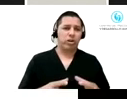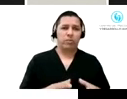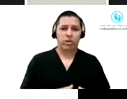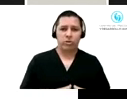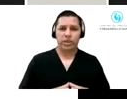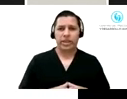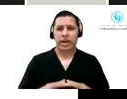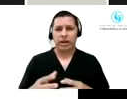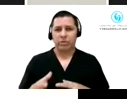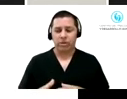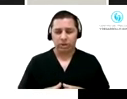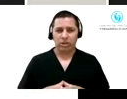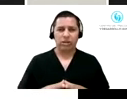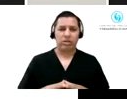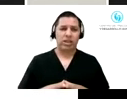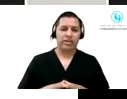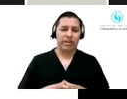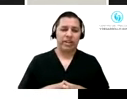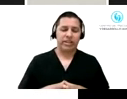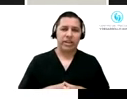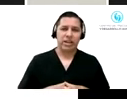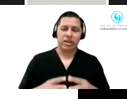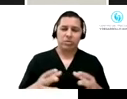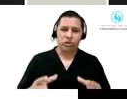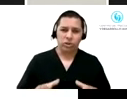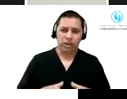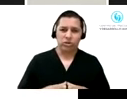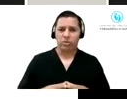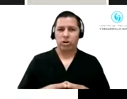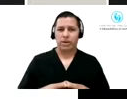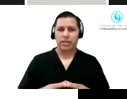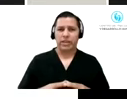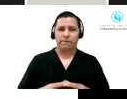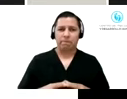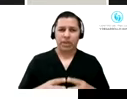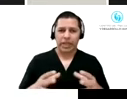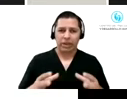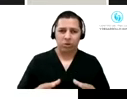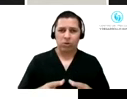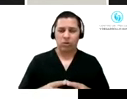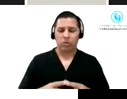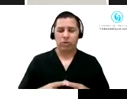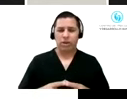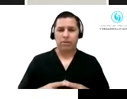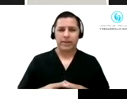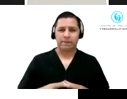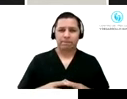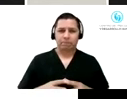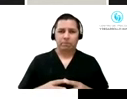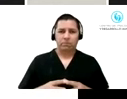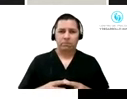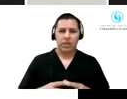por el Poder Judicial, por el Patronato Nacional de la Infancia, muchos de ellos con problemas de enojo, con